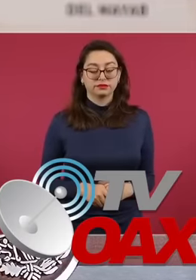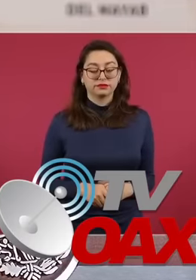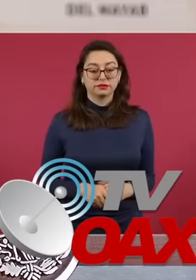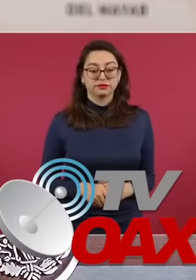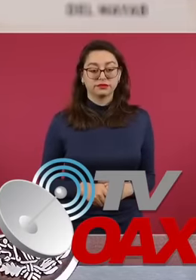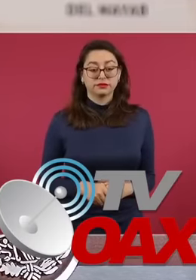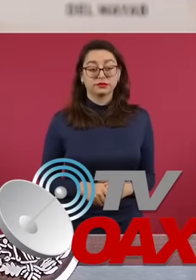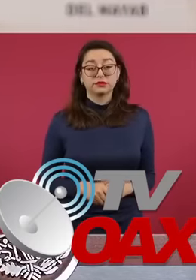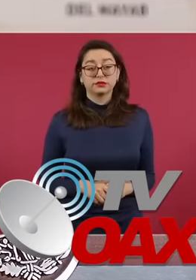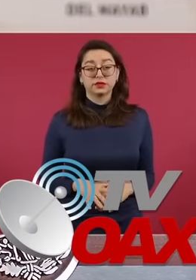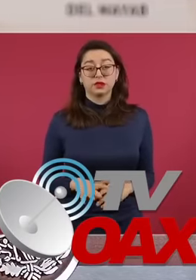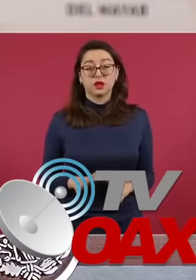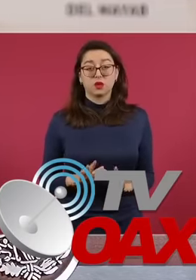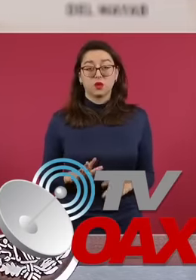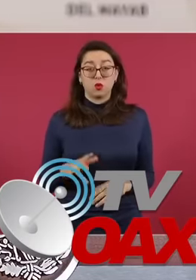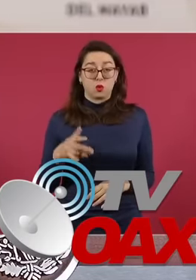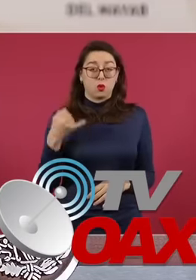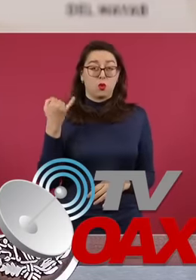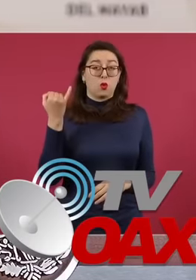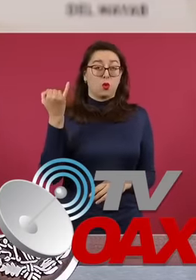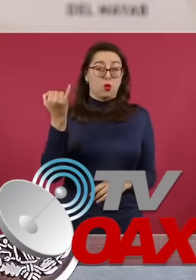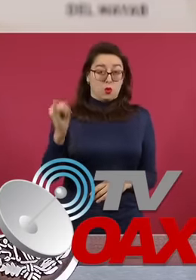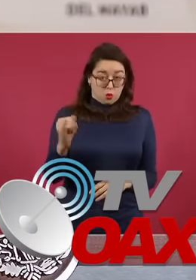Como en junio,